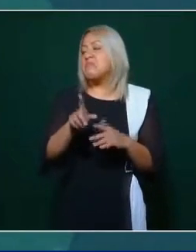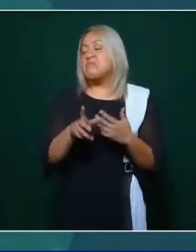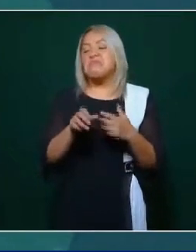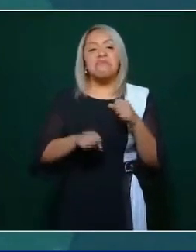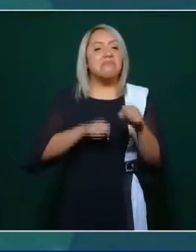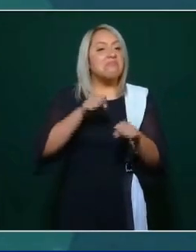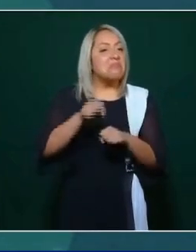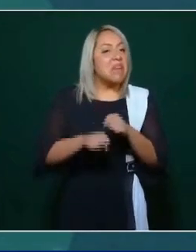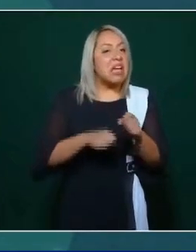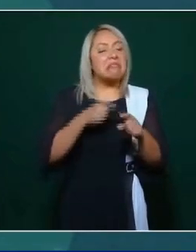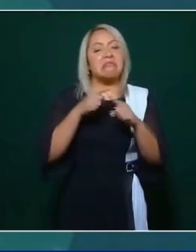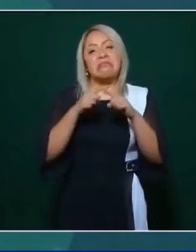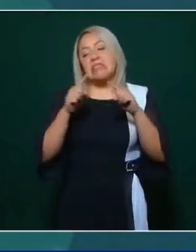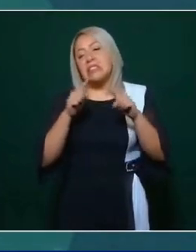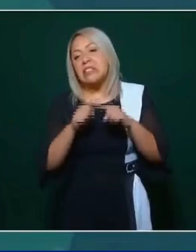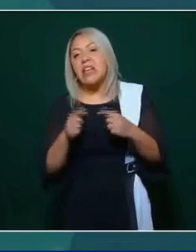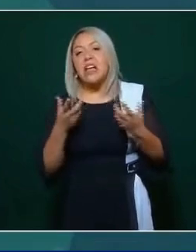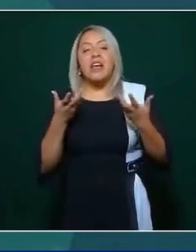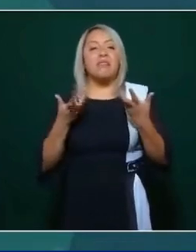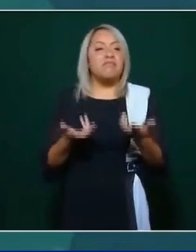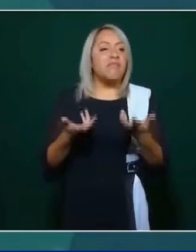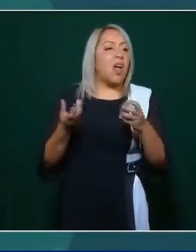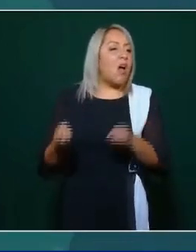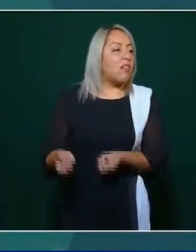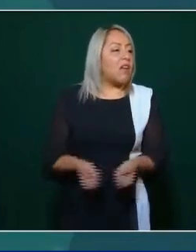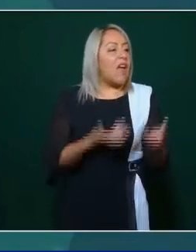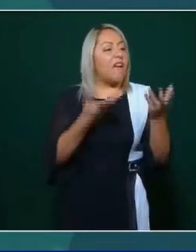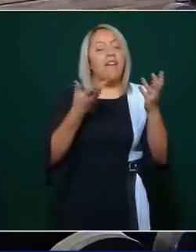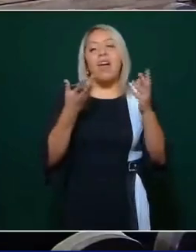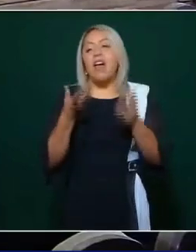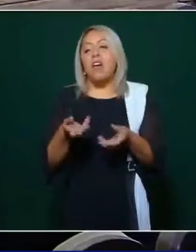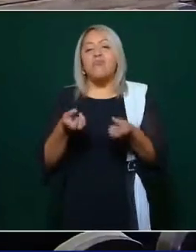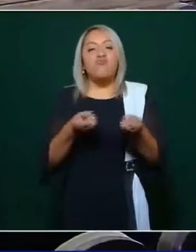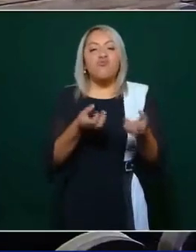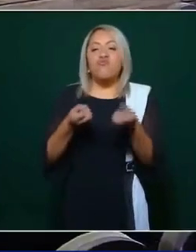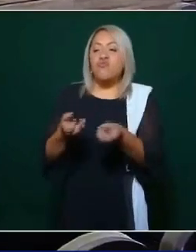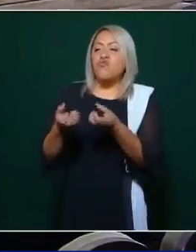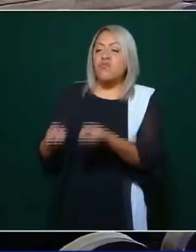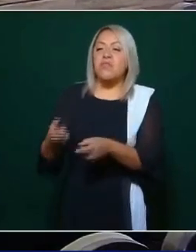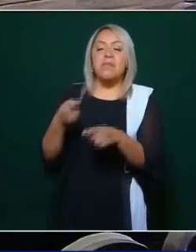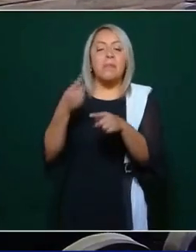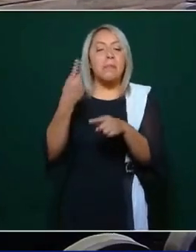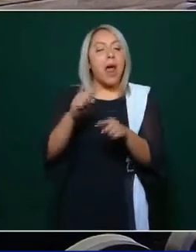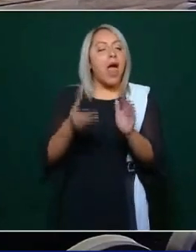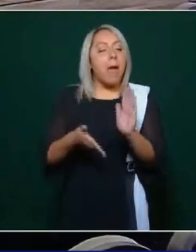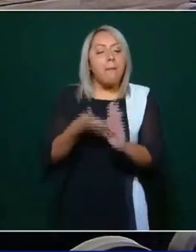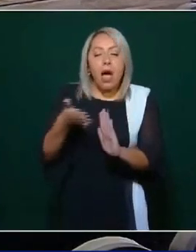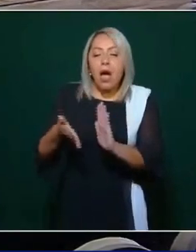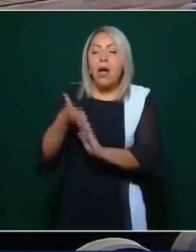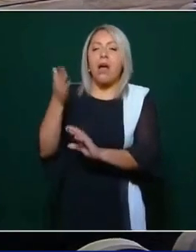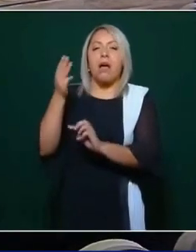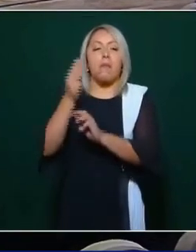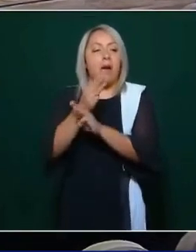entregaban materiales de construcción, bloc,